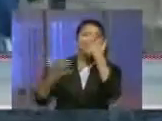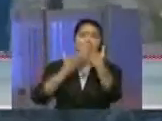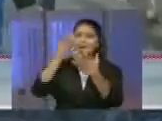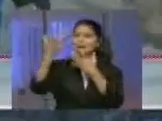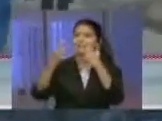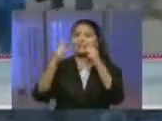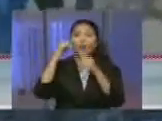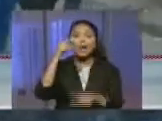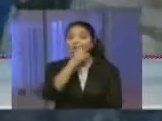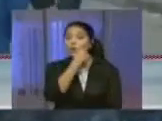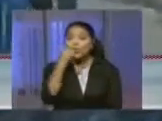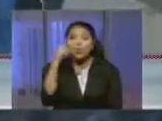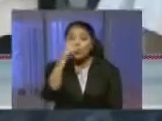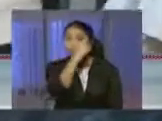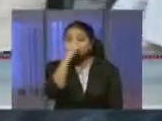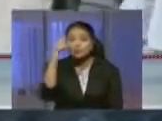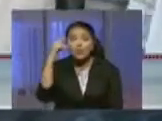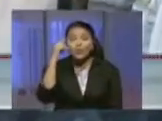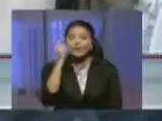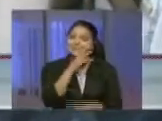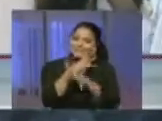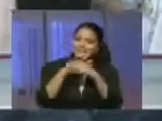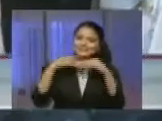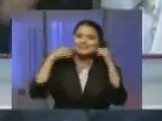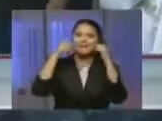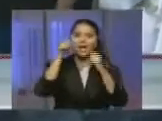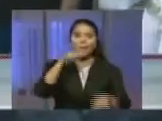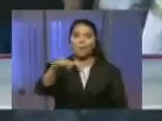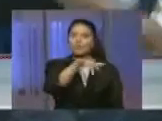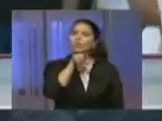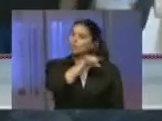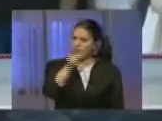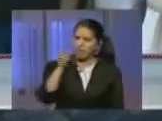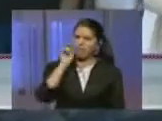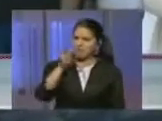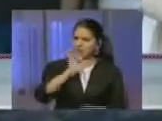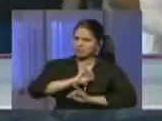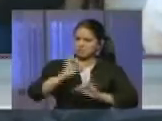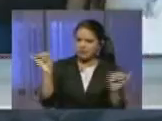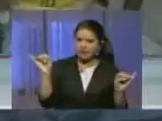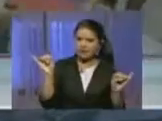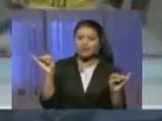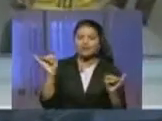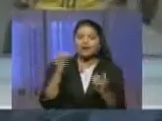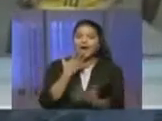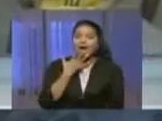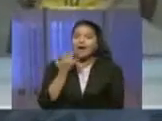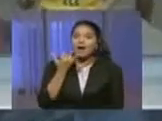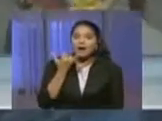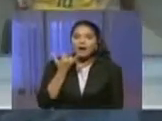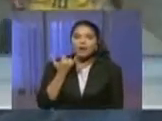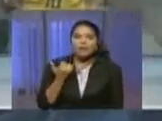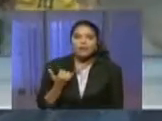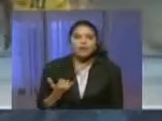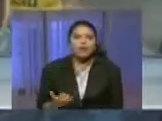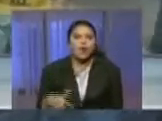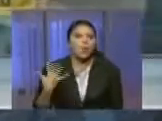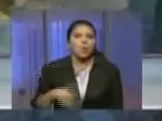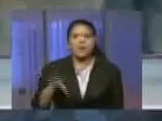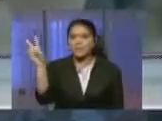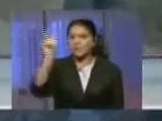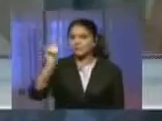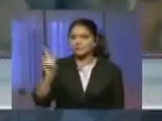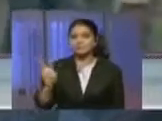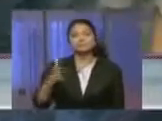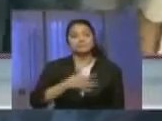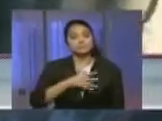los ojos en la sonrisa del pueblo lo que ustedes admiración por Venezuela y por eso es que